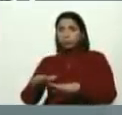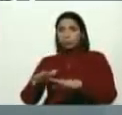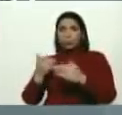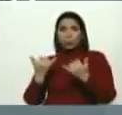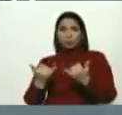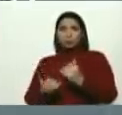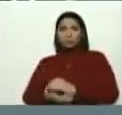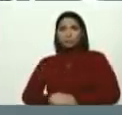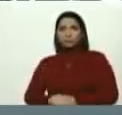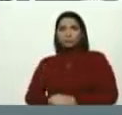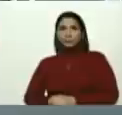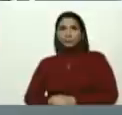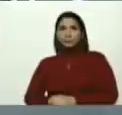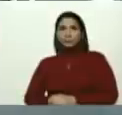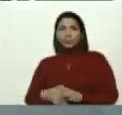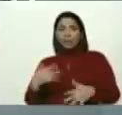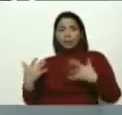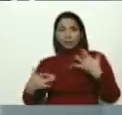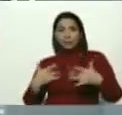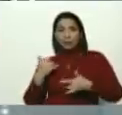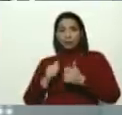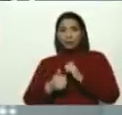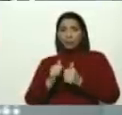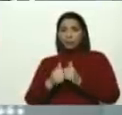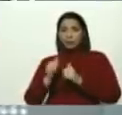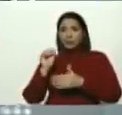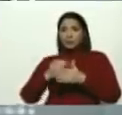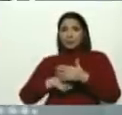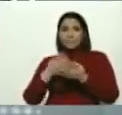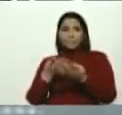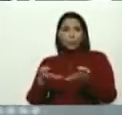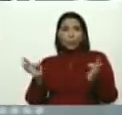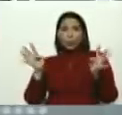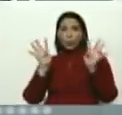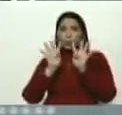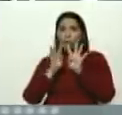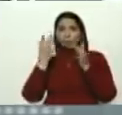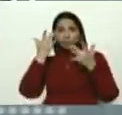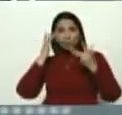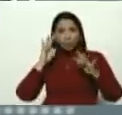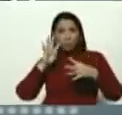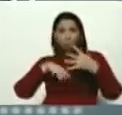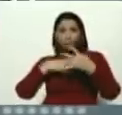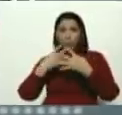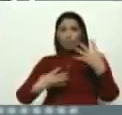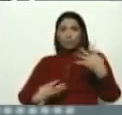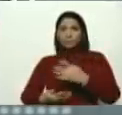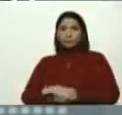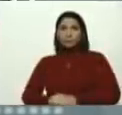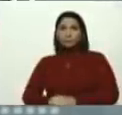inmediatamente. Eventos deportivos sin público presente según la programación.